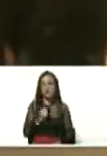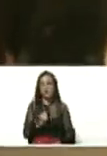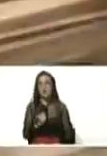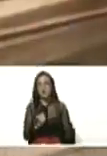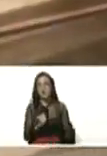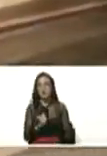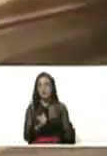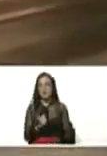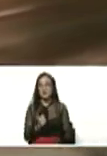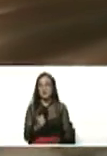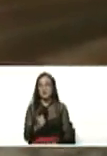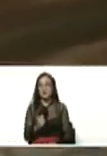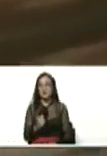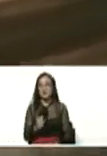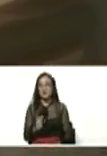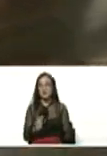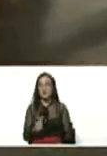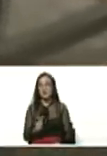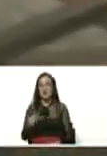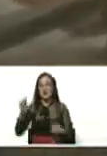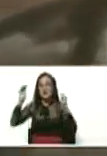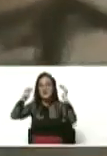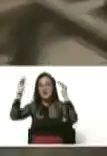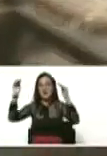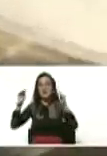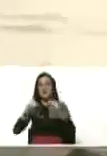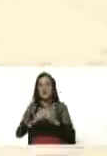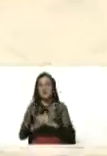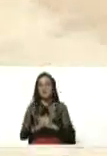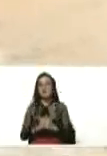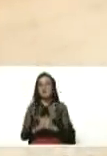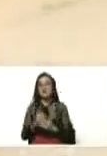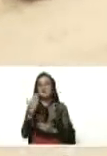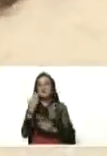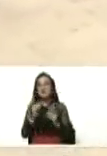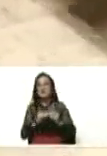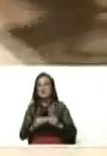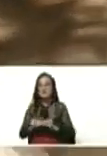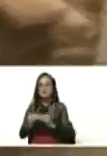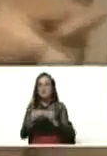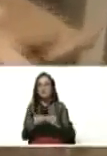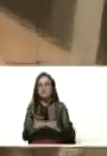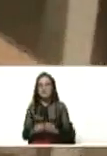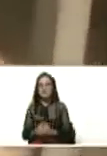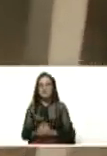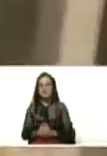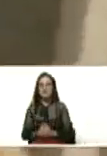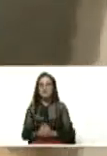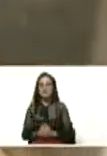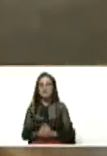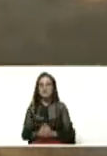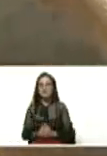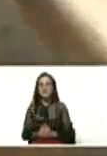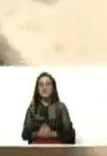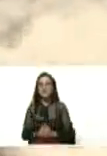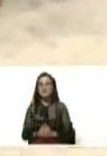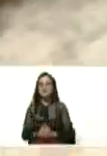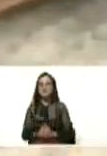Mira, ¿ves? El techo dice Adrúbal que va machimbrado. Explícame, Adrúbal. Bueno,